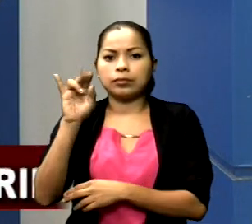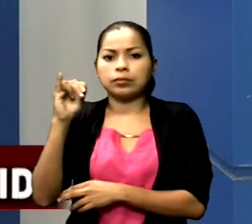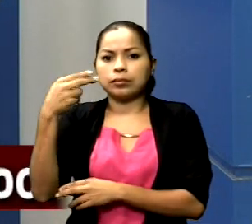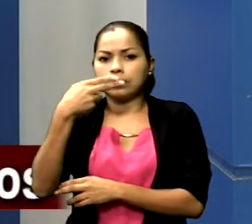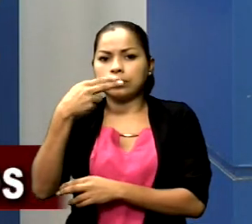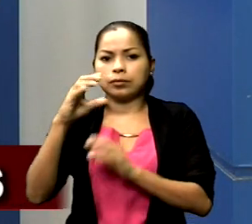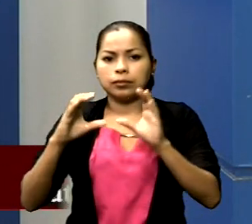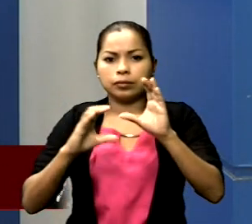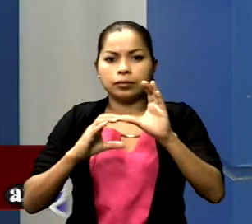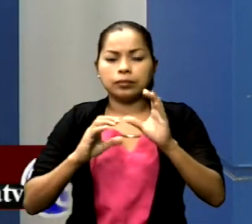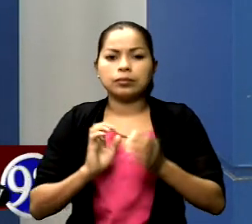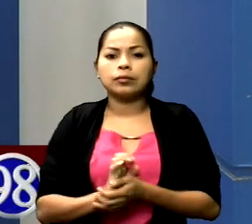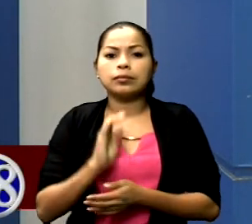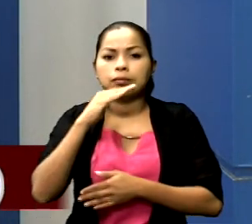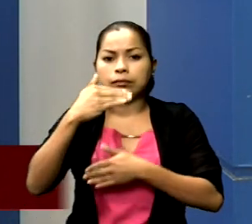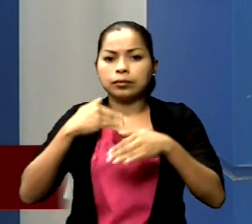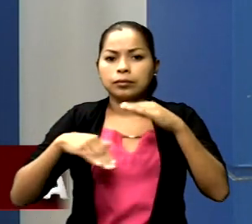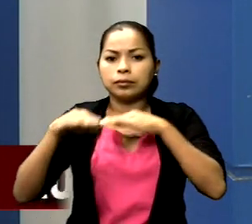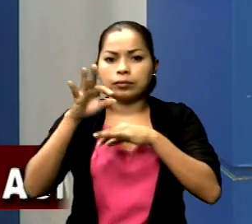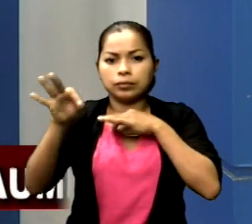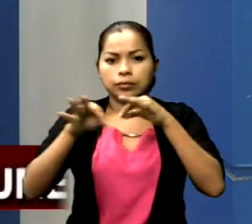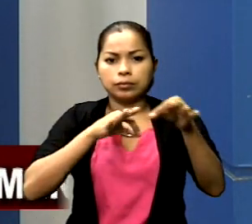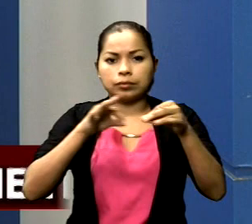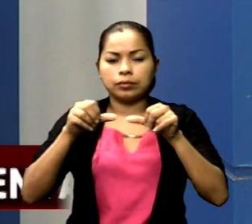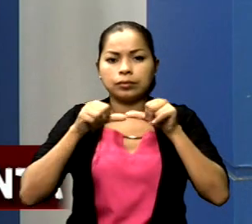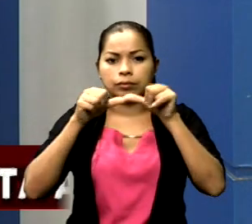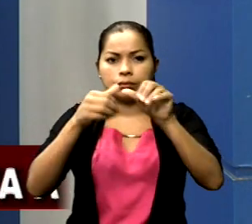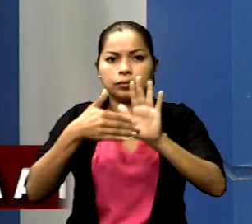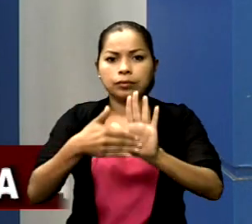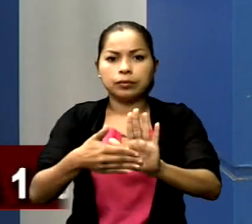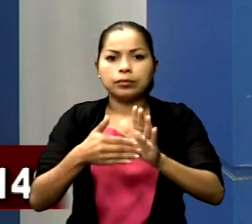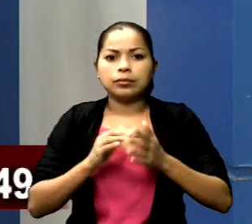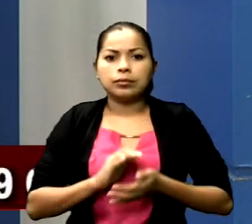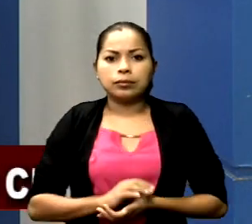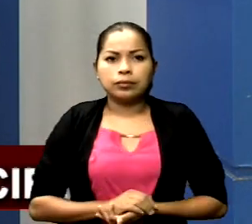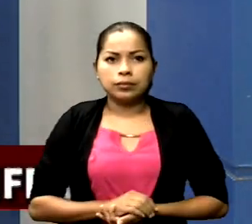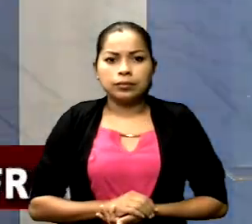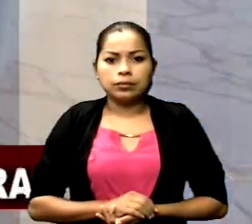VIH y SIDA. Más detalles en el siguiente reporte.